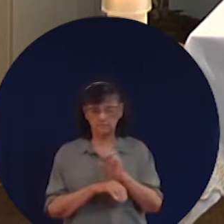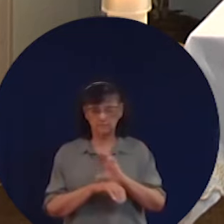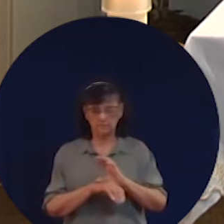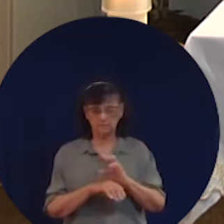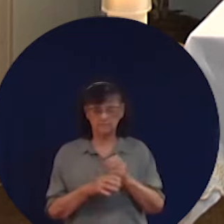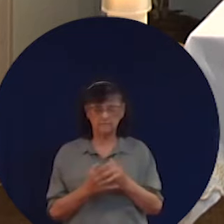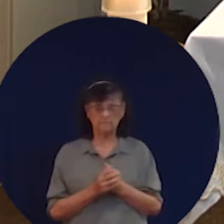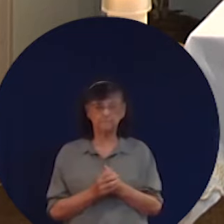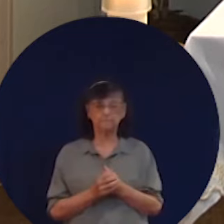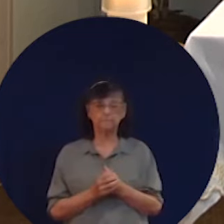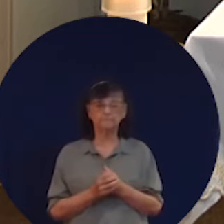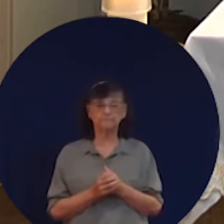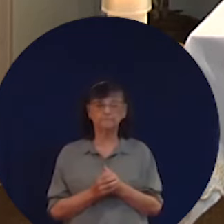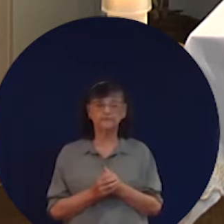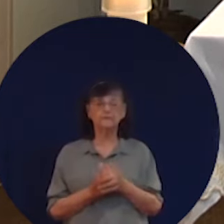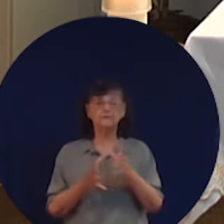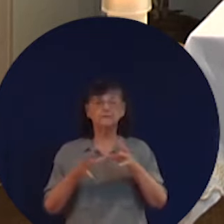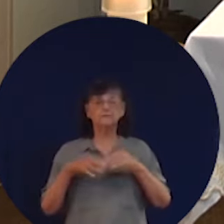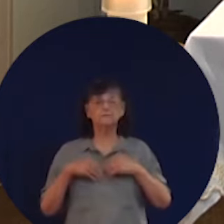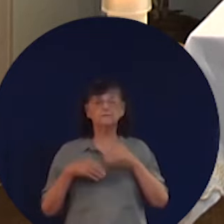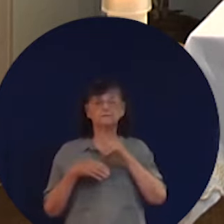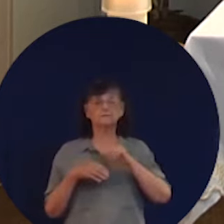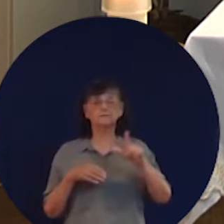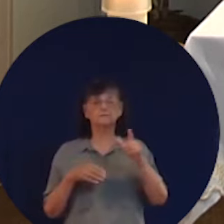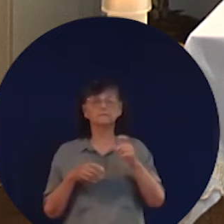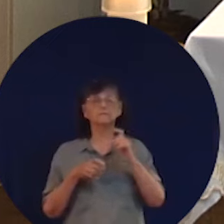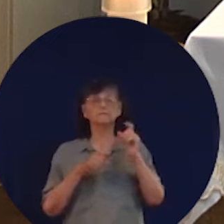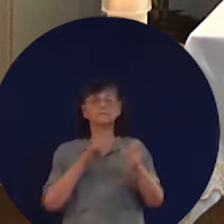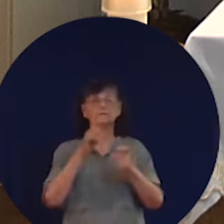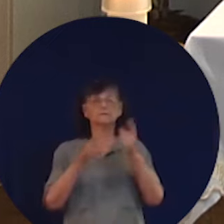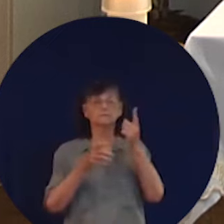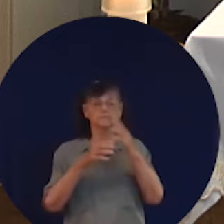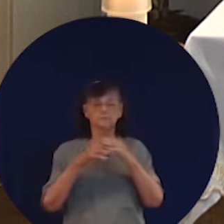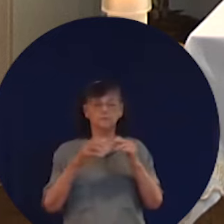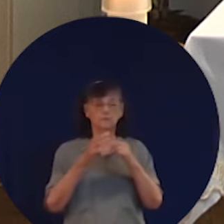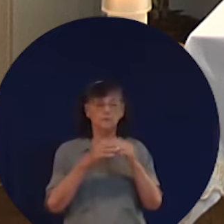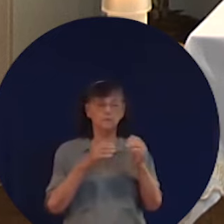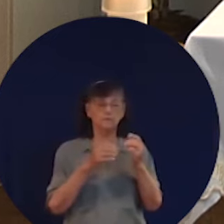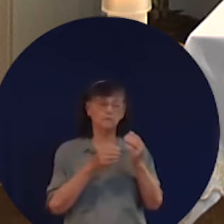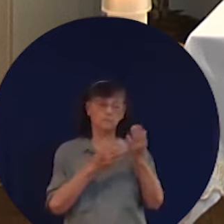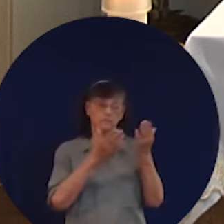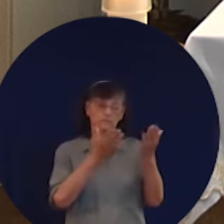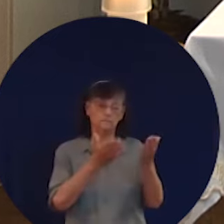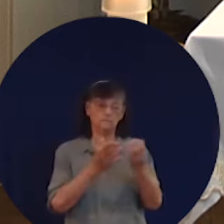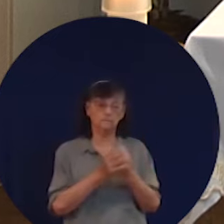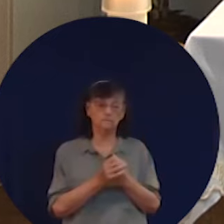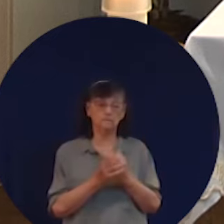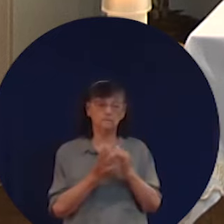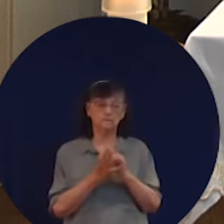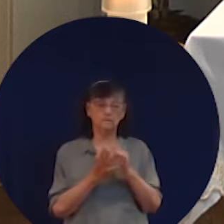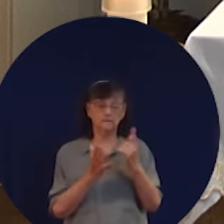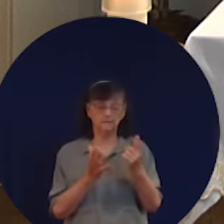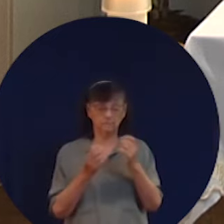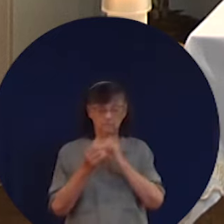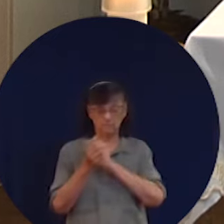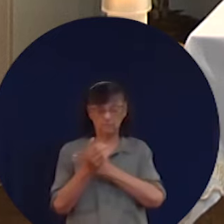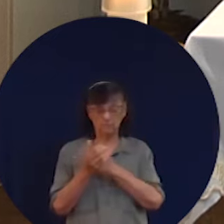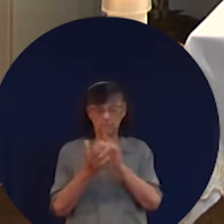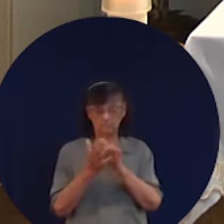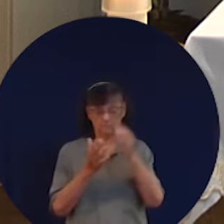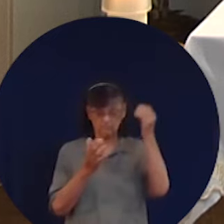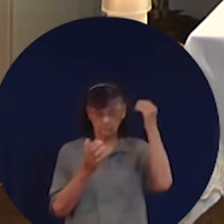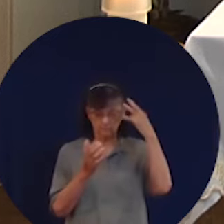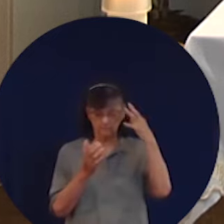para nuestro bien y de toda tu santa iglesia. Dios nuestro, que con la perfección de un único sacrificio pusiste fin